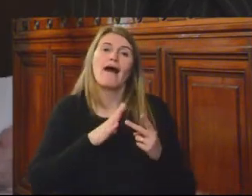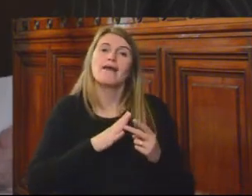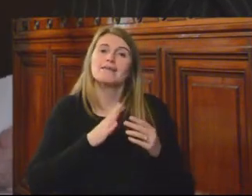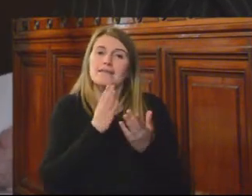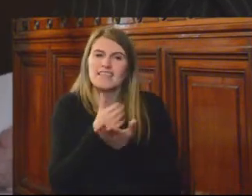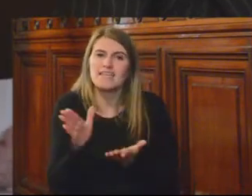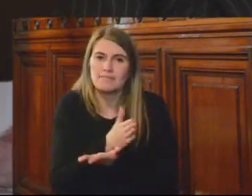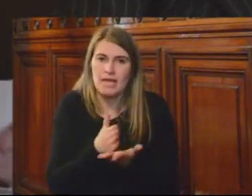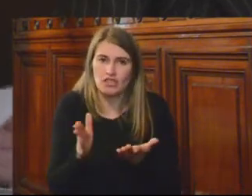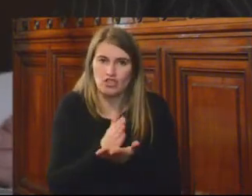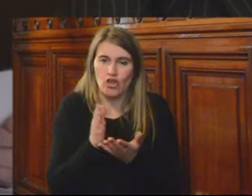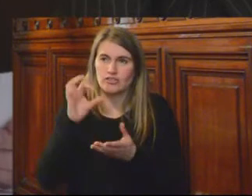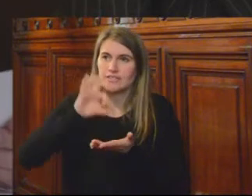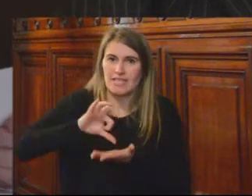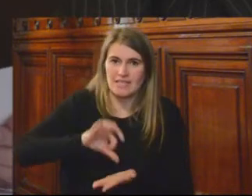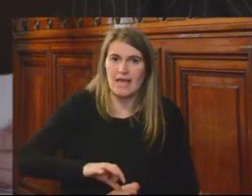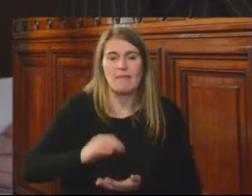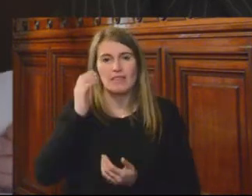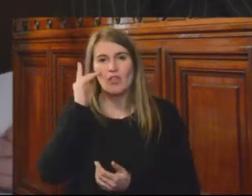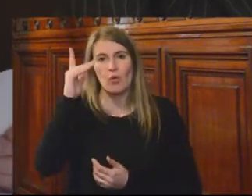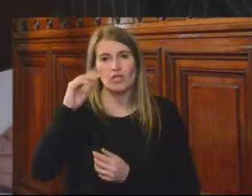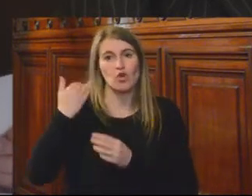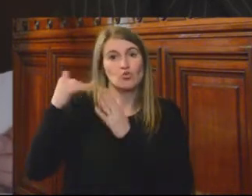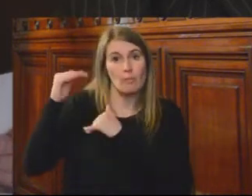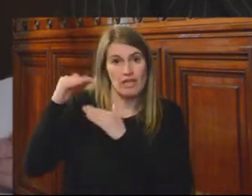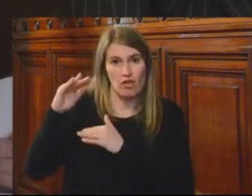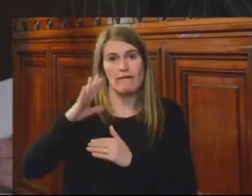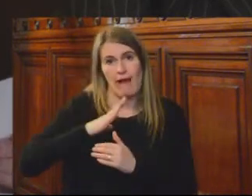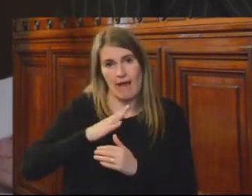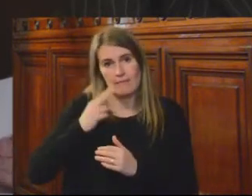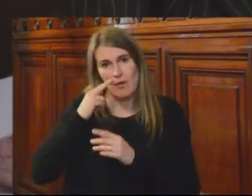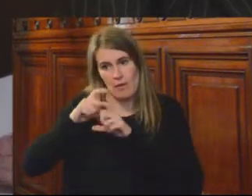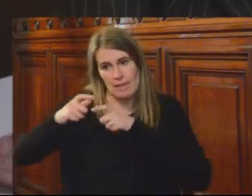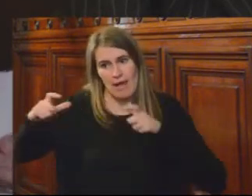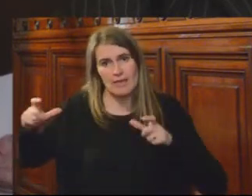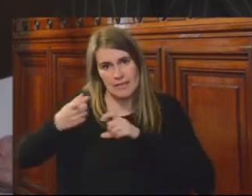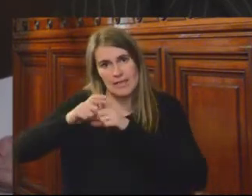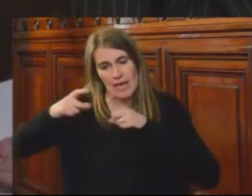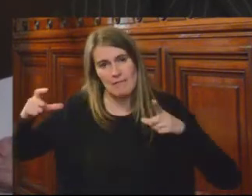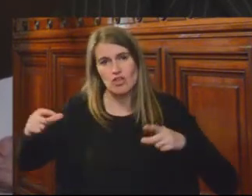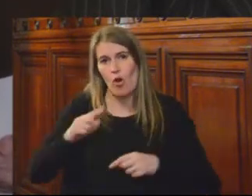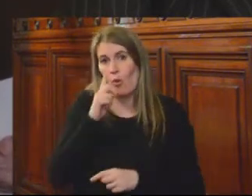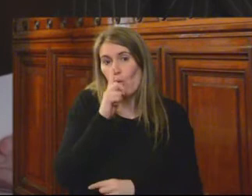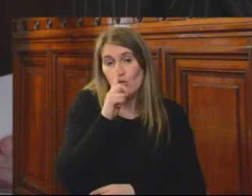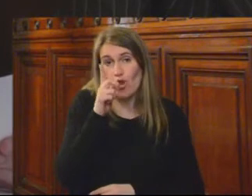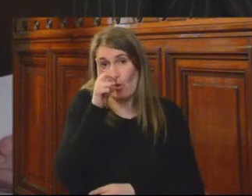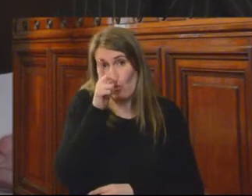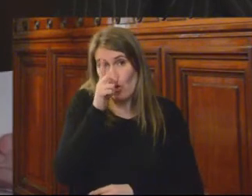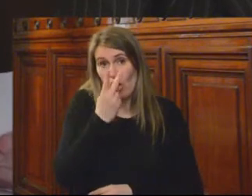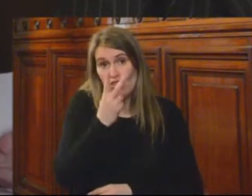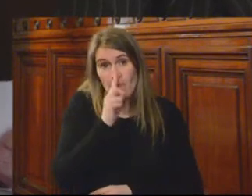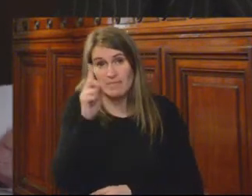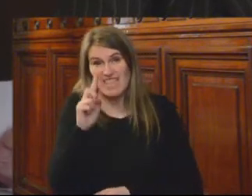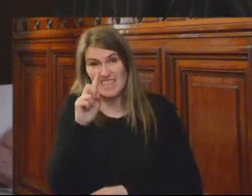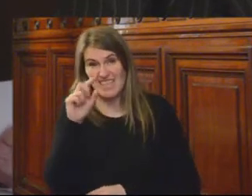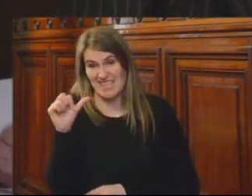educación superior, la situación se ha incrementado en los últimos años. Entre junio y julio del 2016,